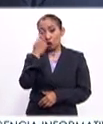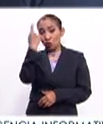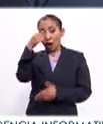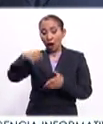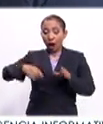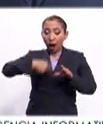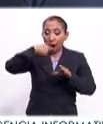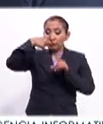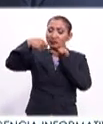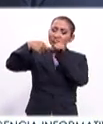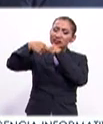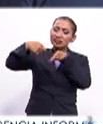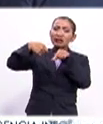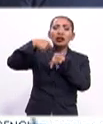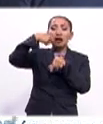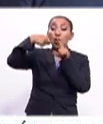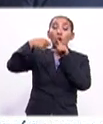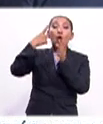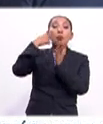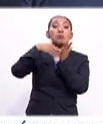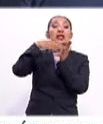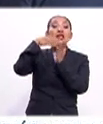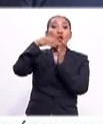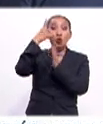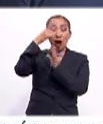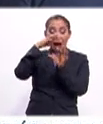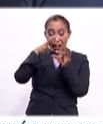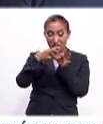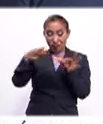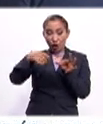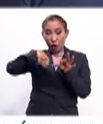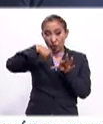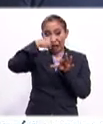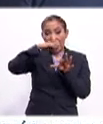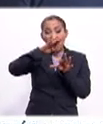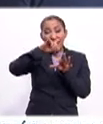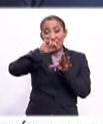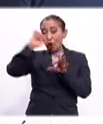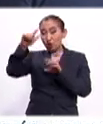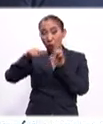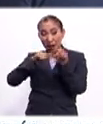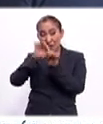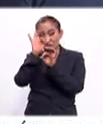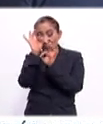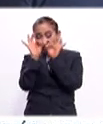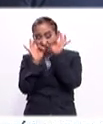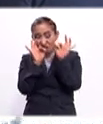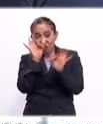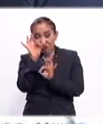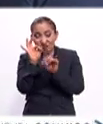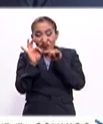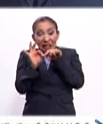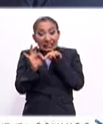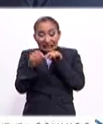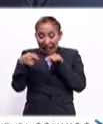una cuchara puede haber 1 millón, en una cuchara de bacterias y otros organismos